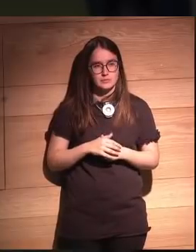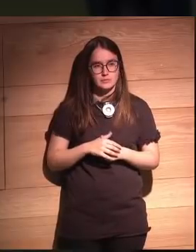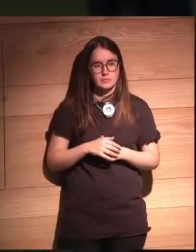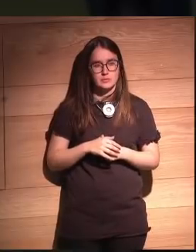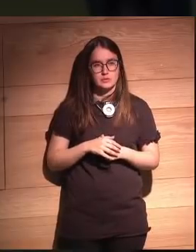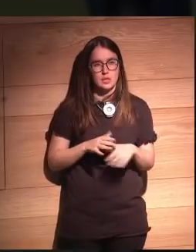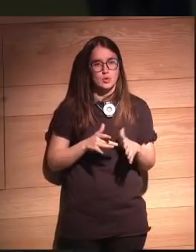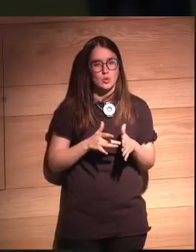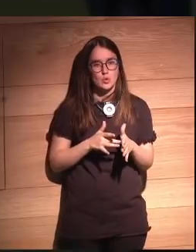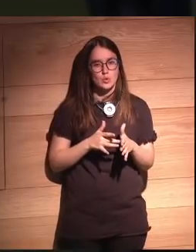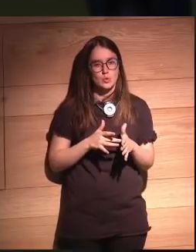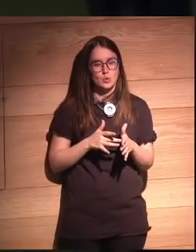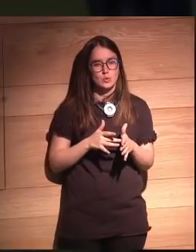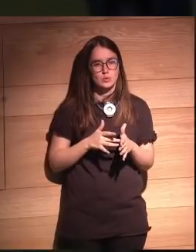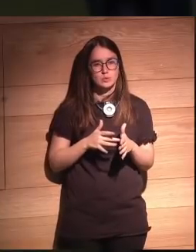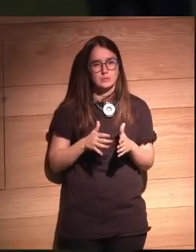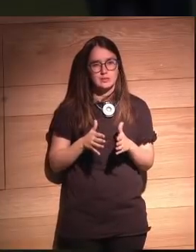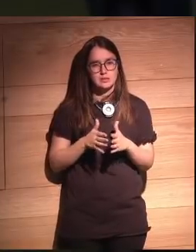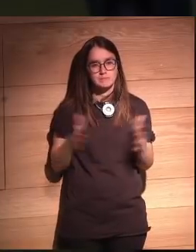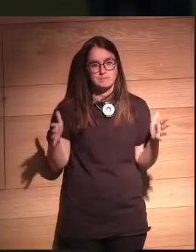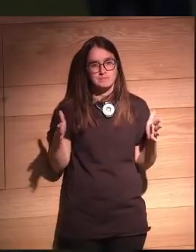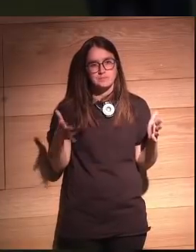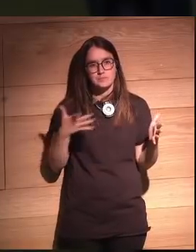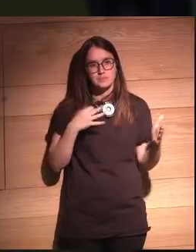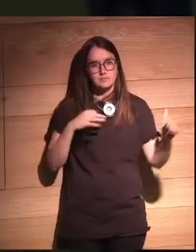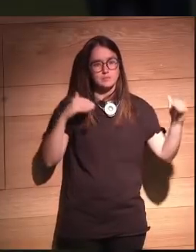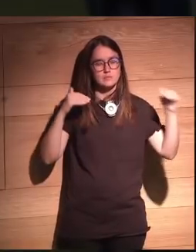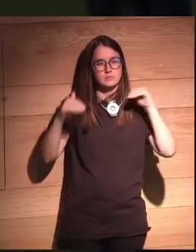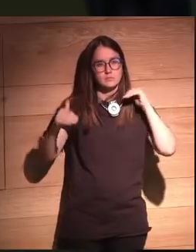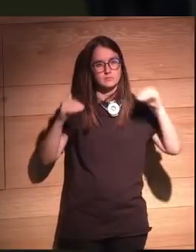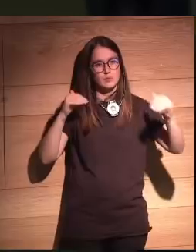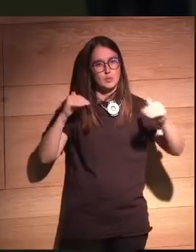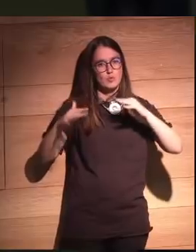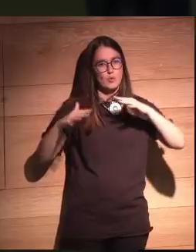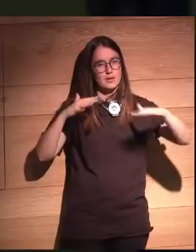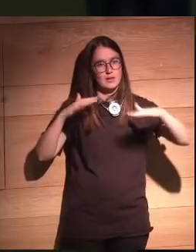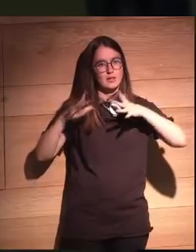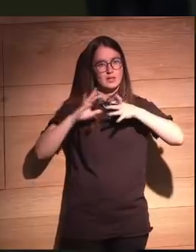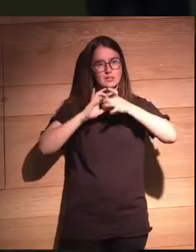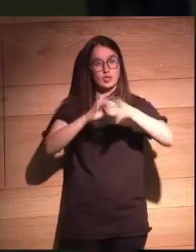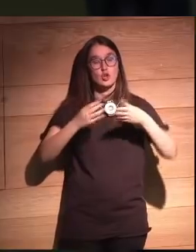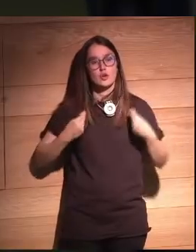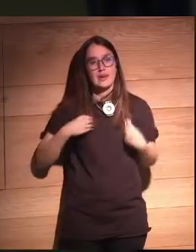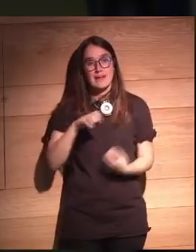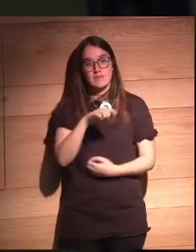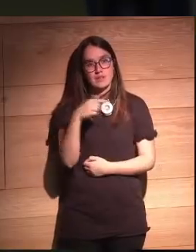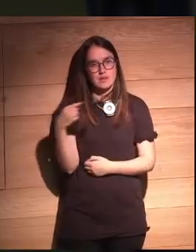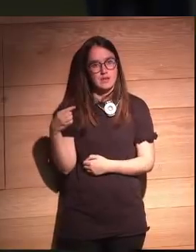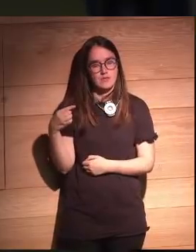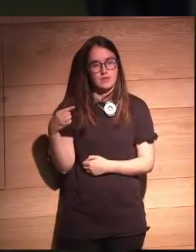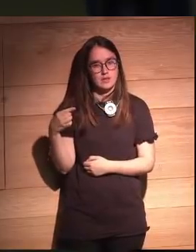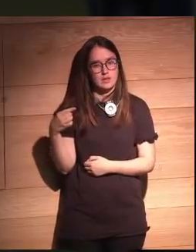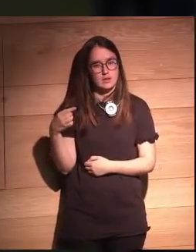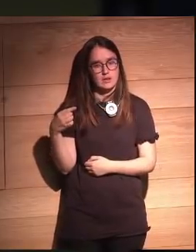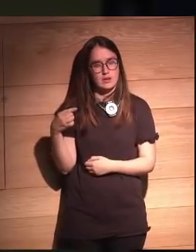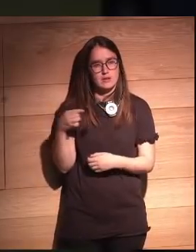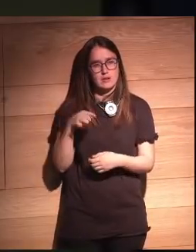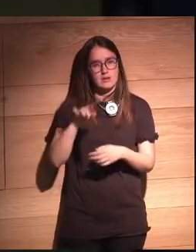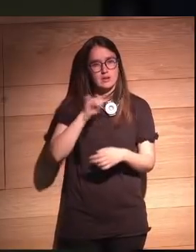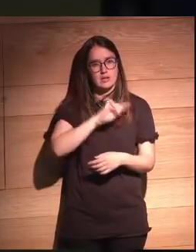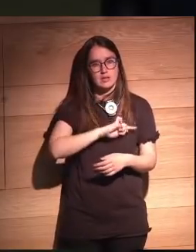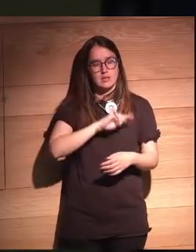hay una corriente más amplia que se puede movilizar y que está relacionada con la vivienda en el sentido